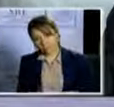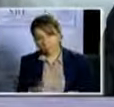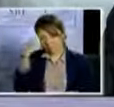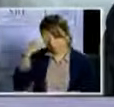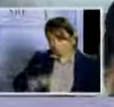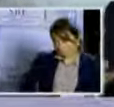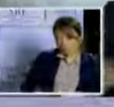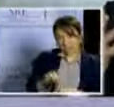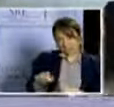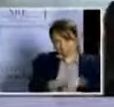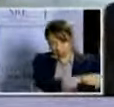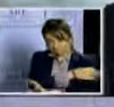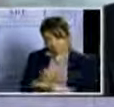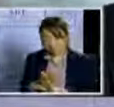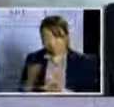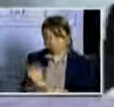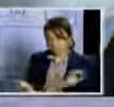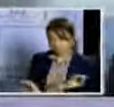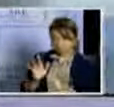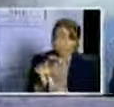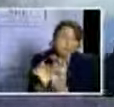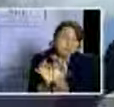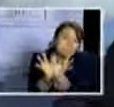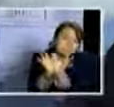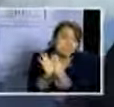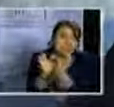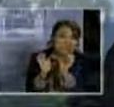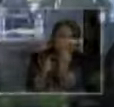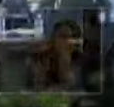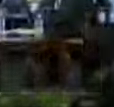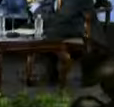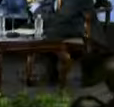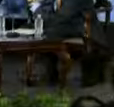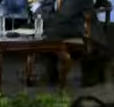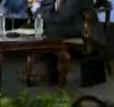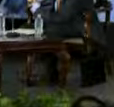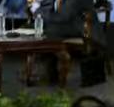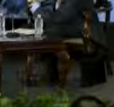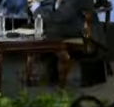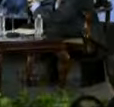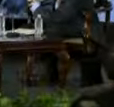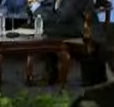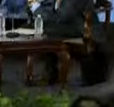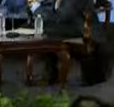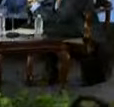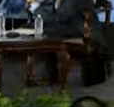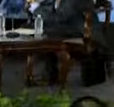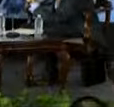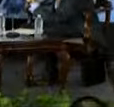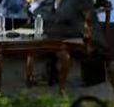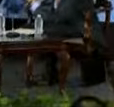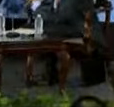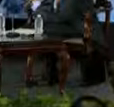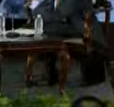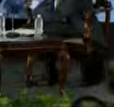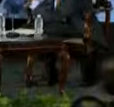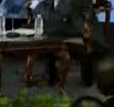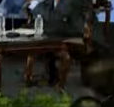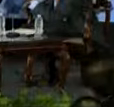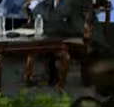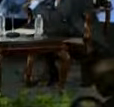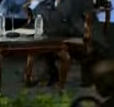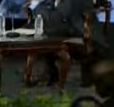sea accidental o de terror. Ahí, en efecto, nos cansamos de esperar. Y no vamos a esperar que órganos que han